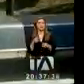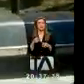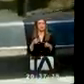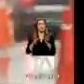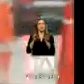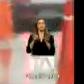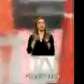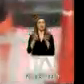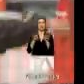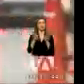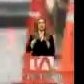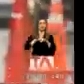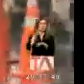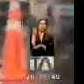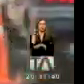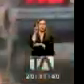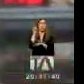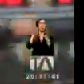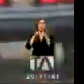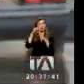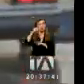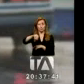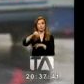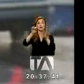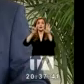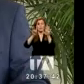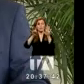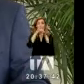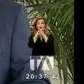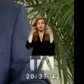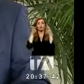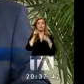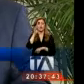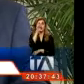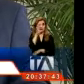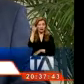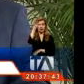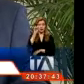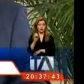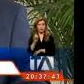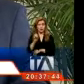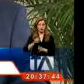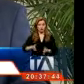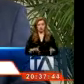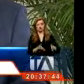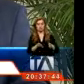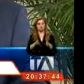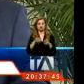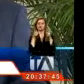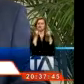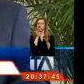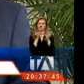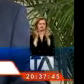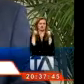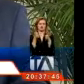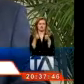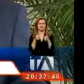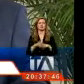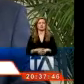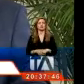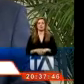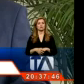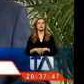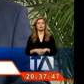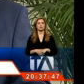intensificarán a partir del mediodía de este viernes hasta el miércoles 6 de marzo. El 70% de la red vial se encuentra en óptimas condiciones y en el